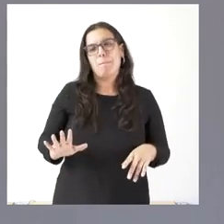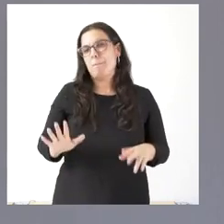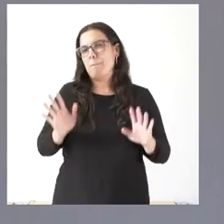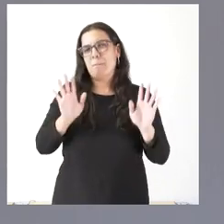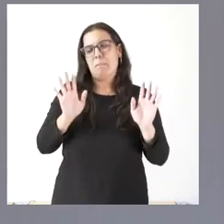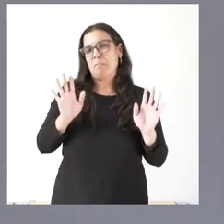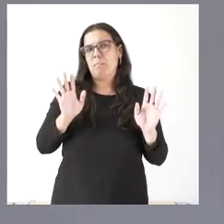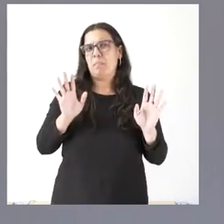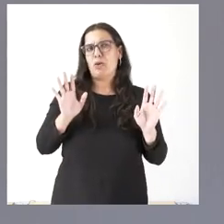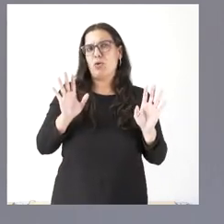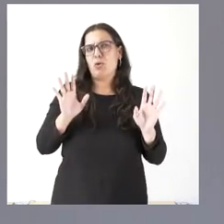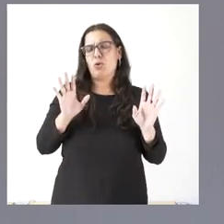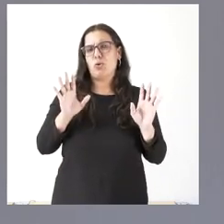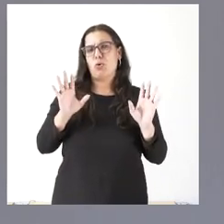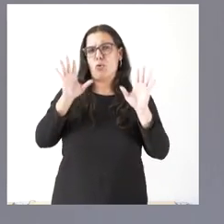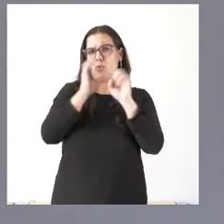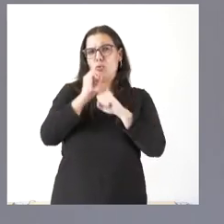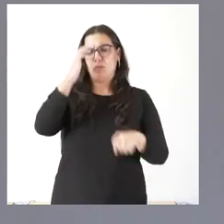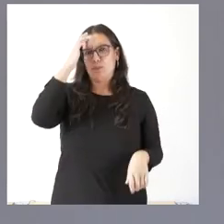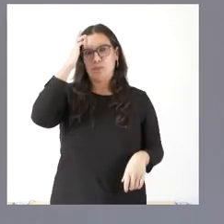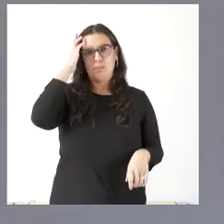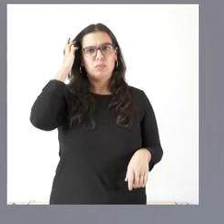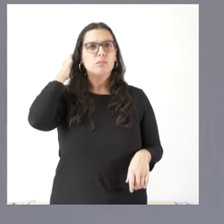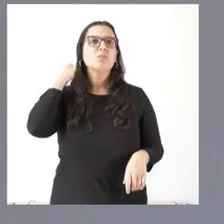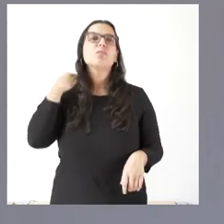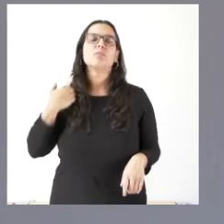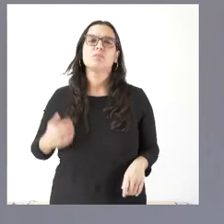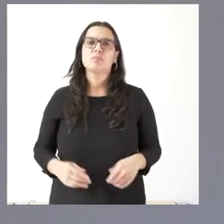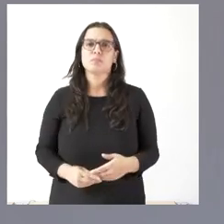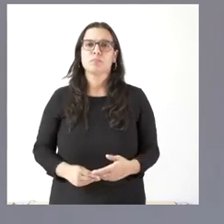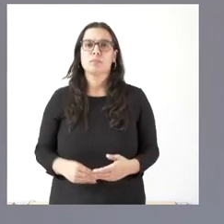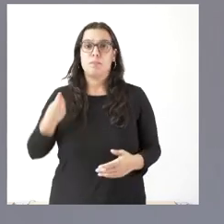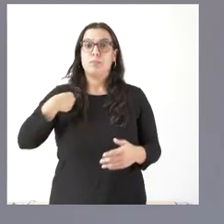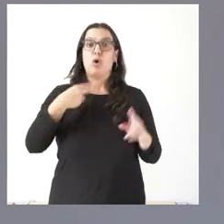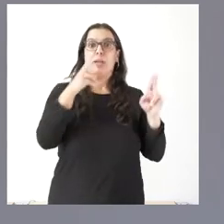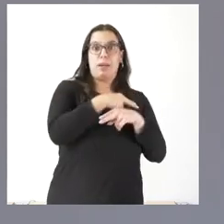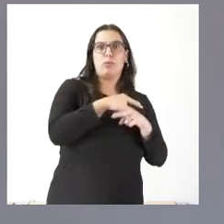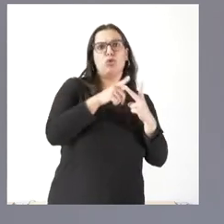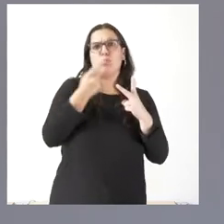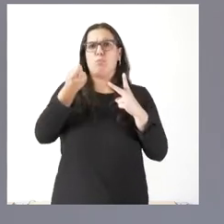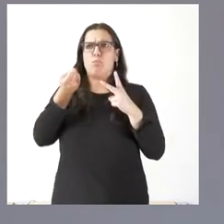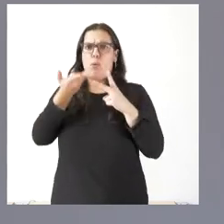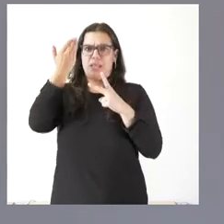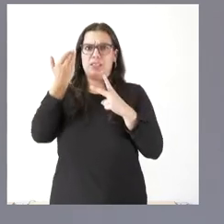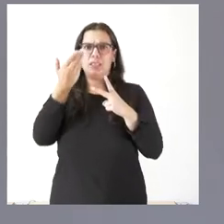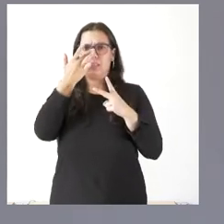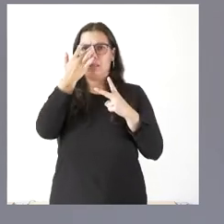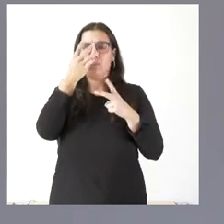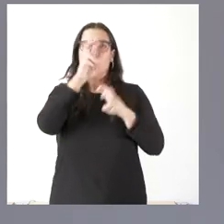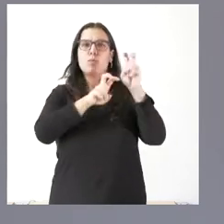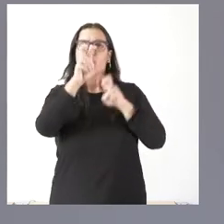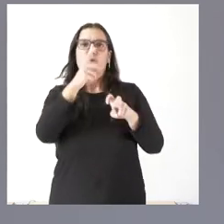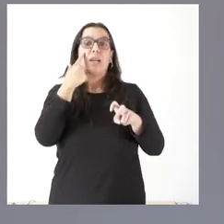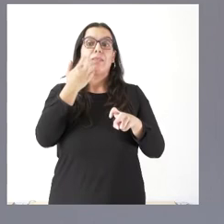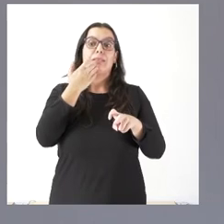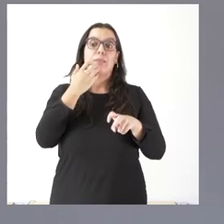pero no lo tengo ahora en la cabeza. No, por el que eliminamos. El otro era algo más, sí. Si se lo puede ofrecer a lo largo de la rueda de prensa,